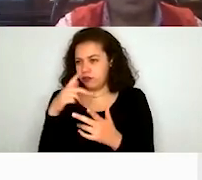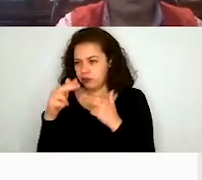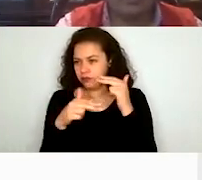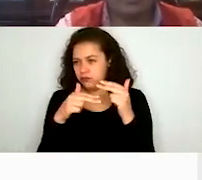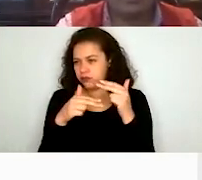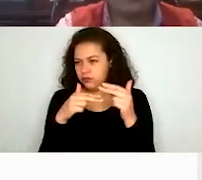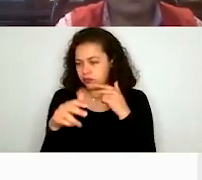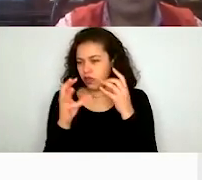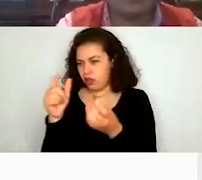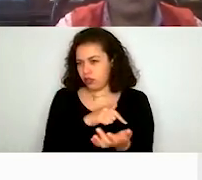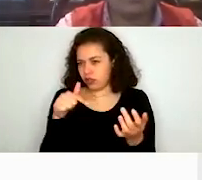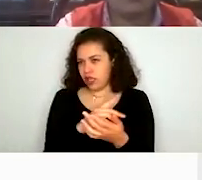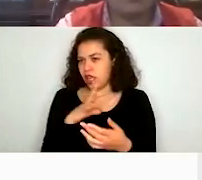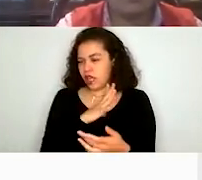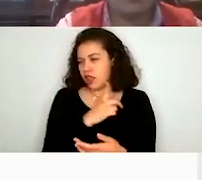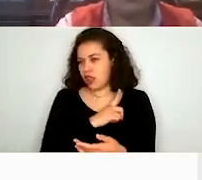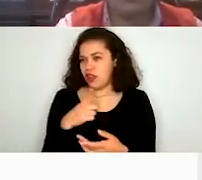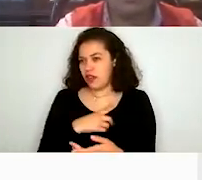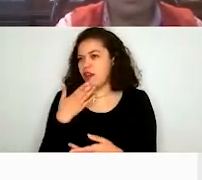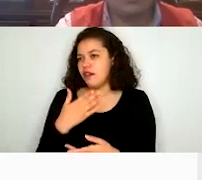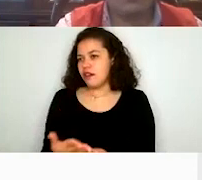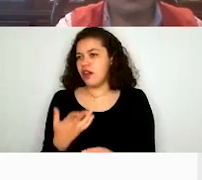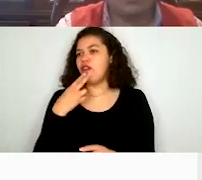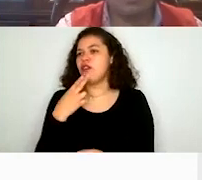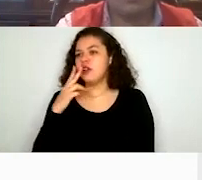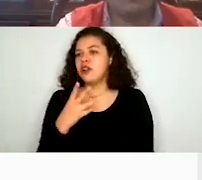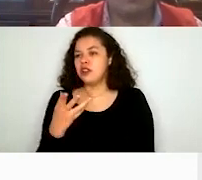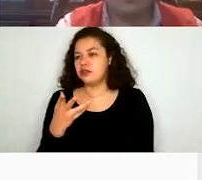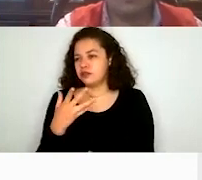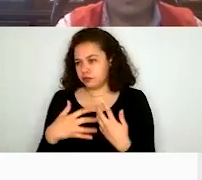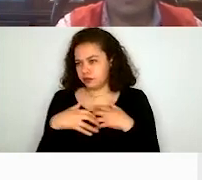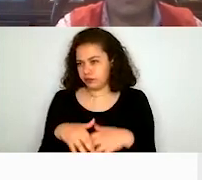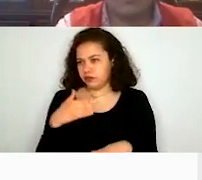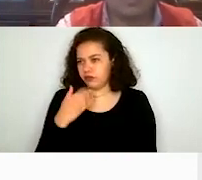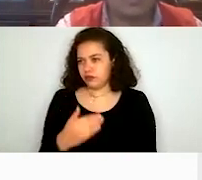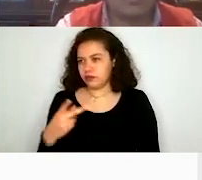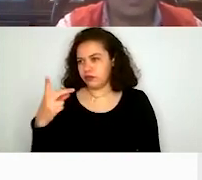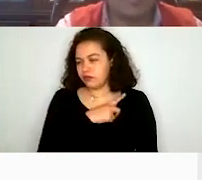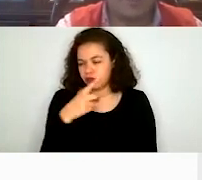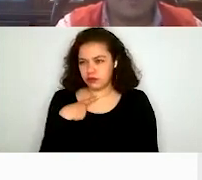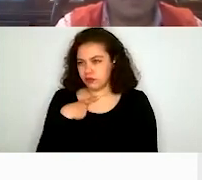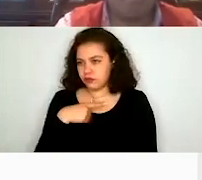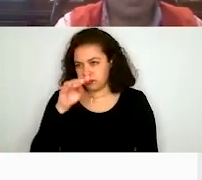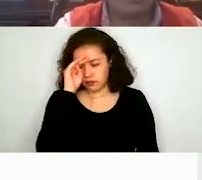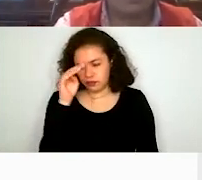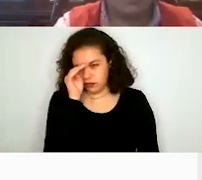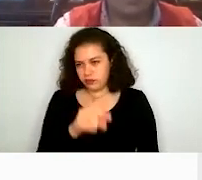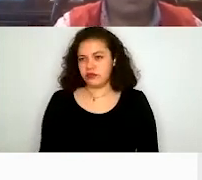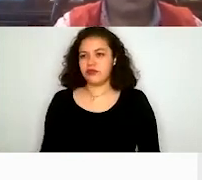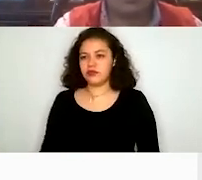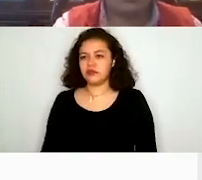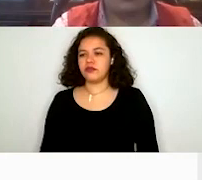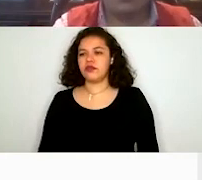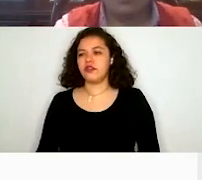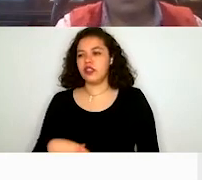o inmueble, y estos deben de estar en buenas condiciones de uso y funcionamiento. Y se debe de considerar lo siguiente. Deberá instalar al